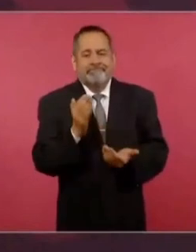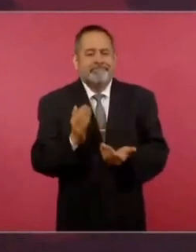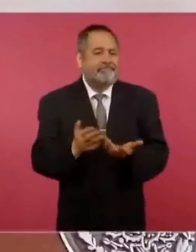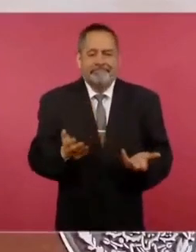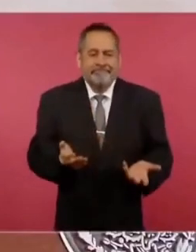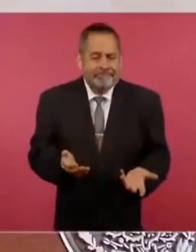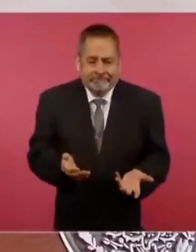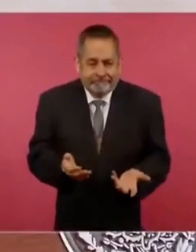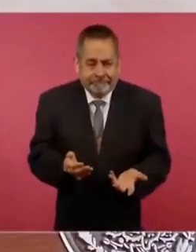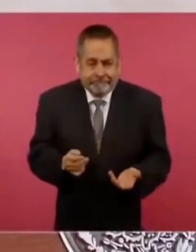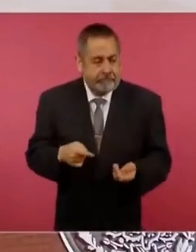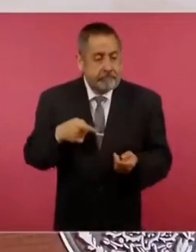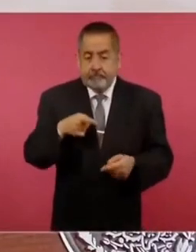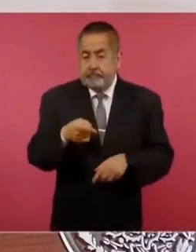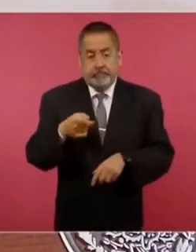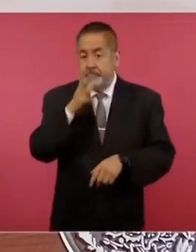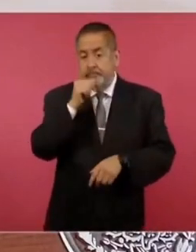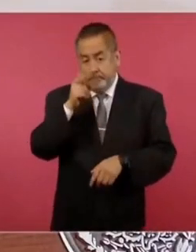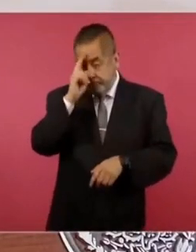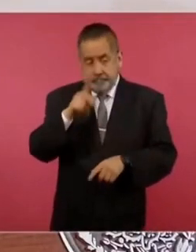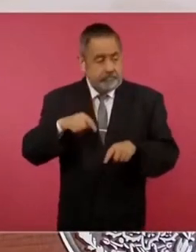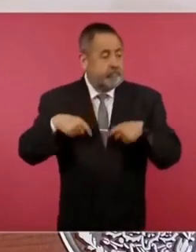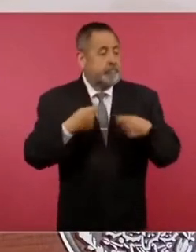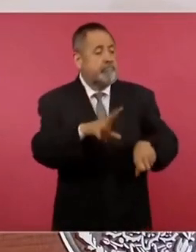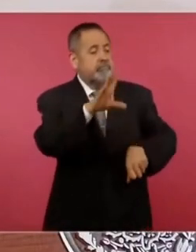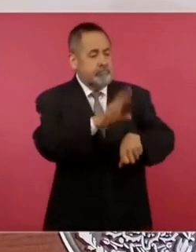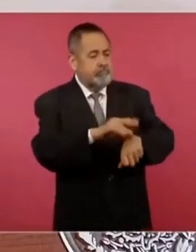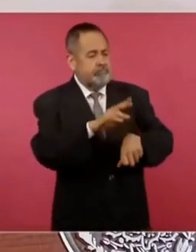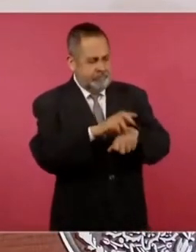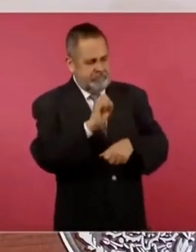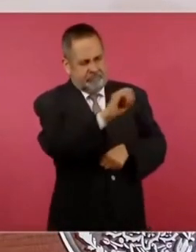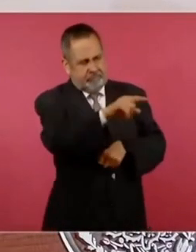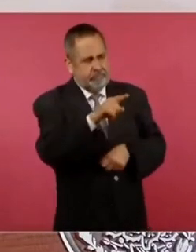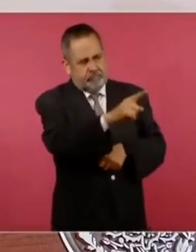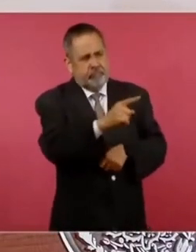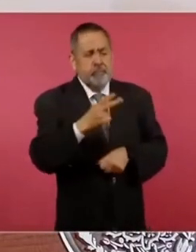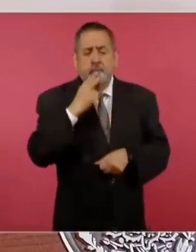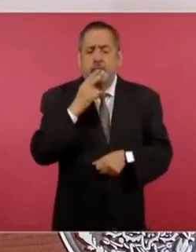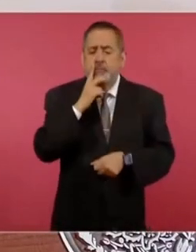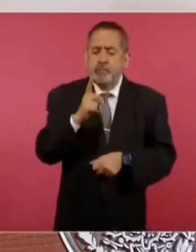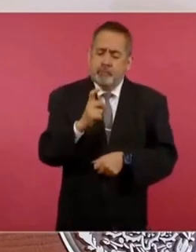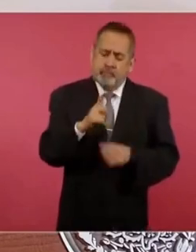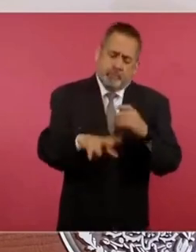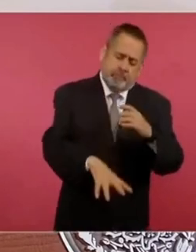pueden dar concesiones, otorgar concesiones para